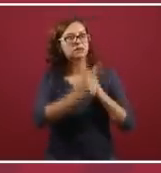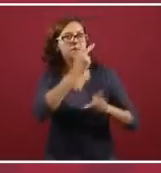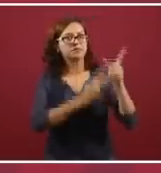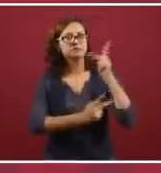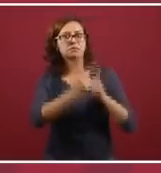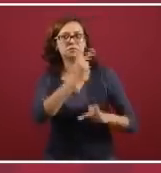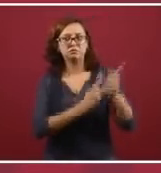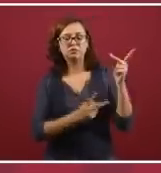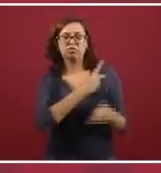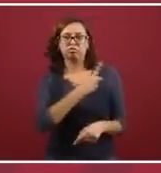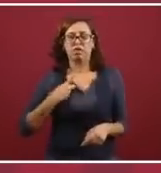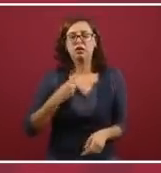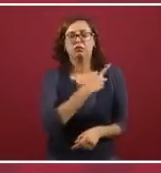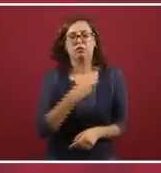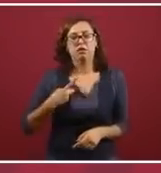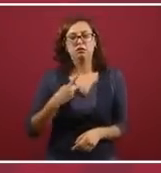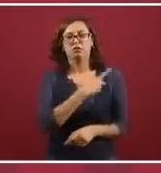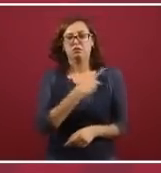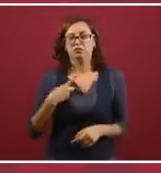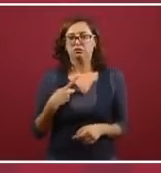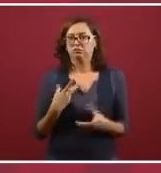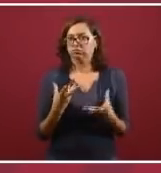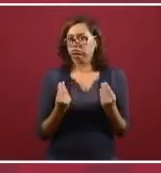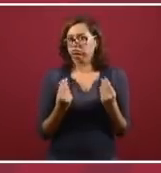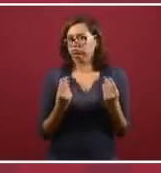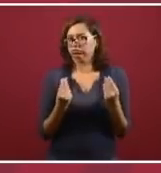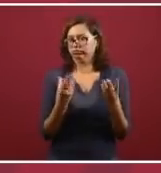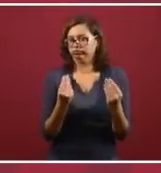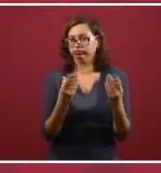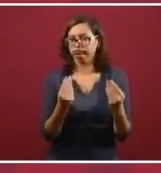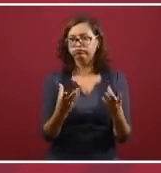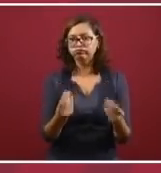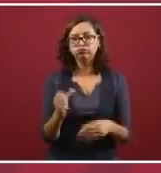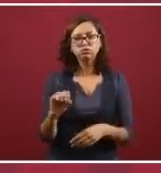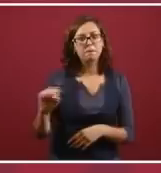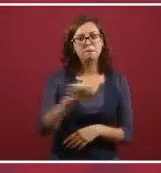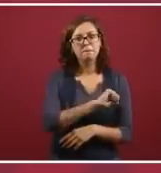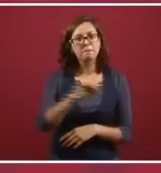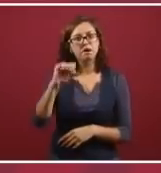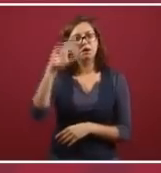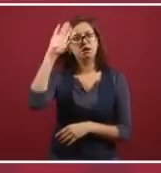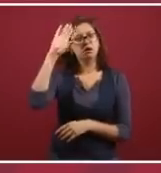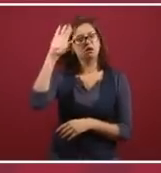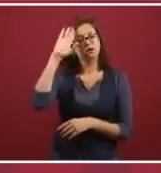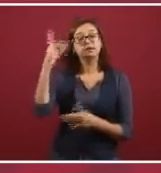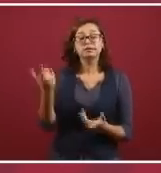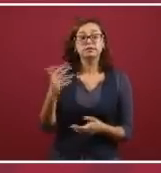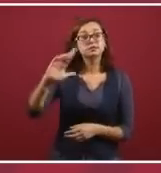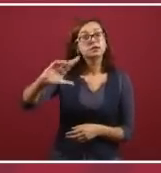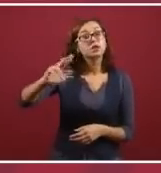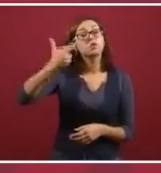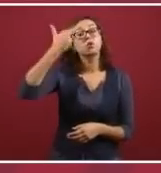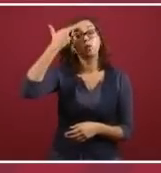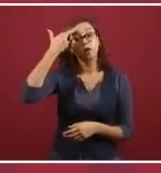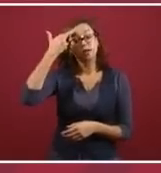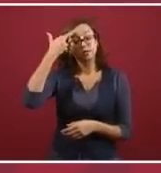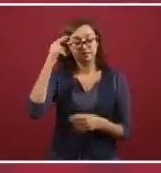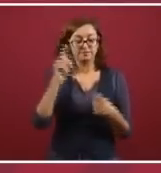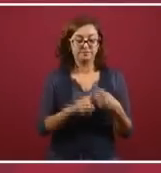en términos cuantitativos. Vamos a recordarlo. Cuando terminó el presidente